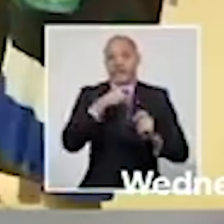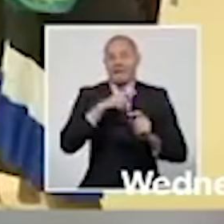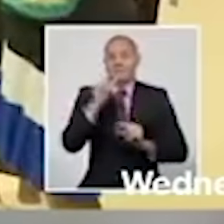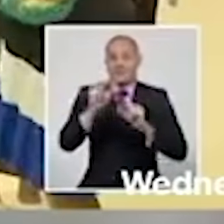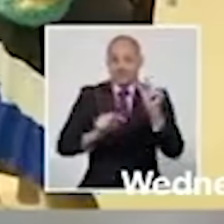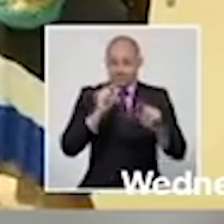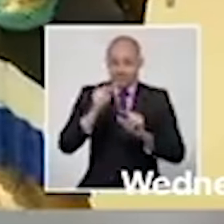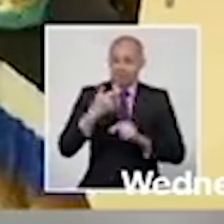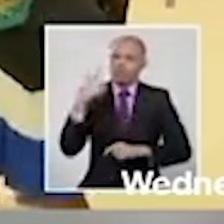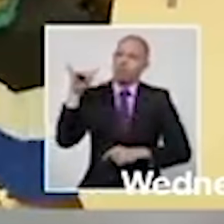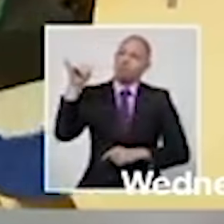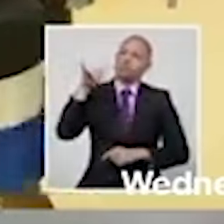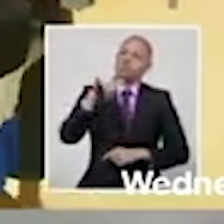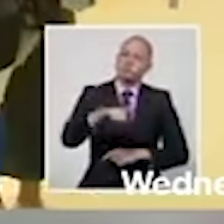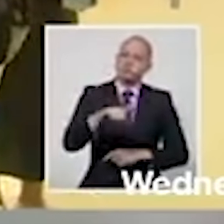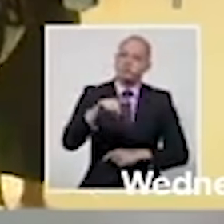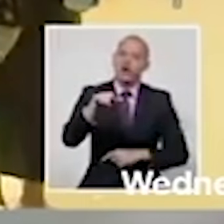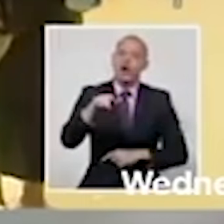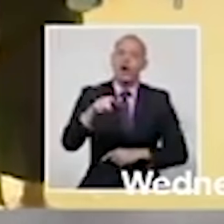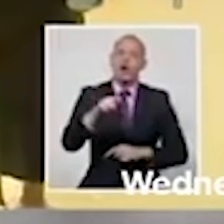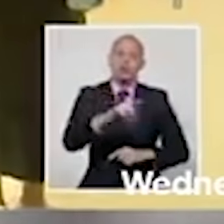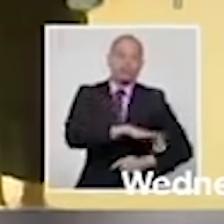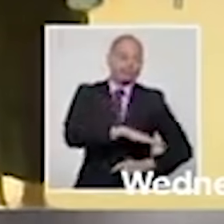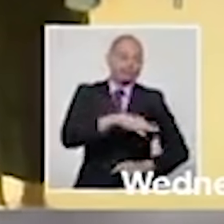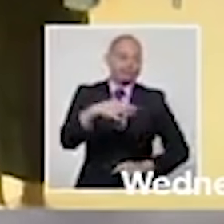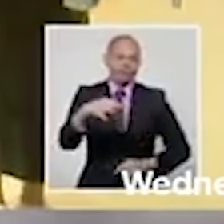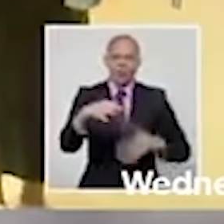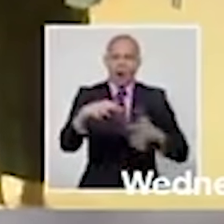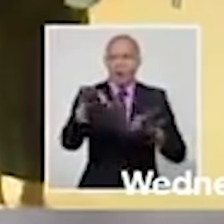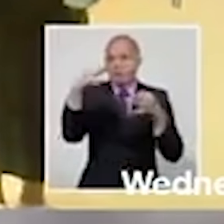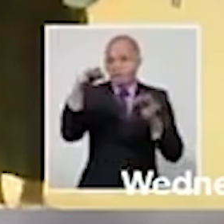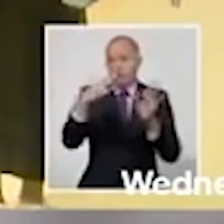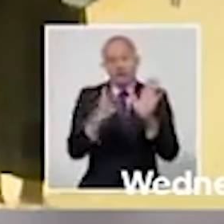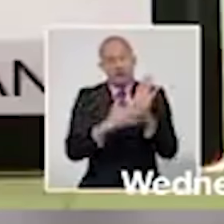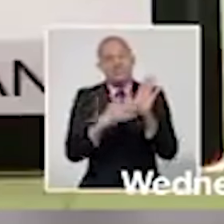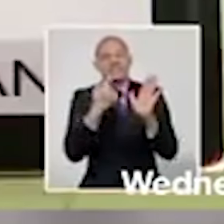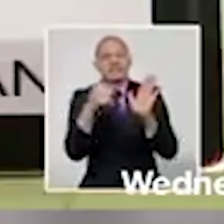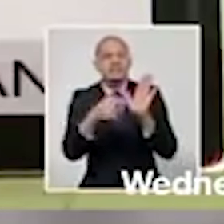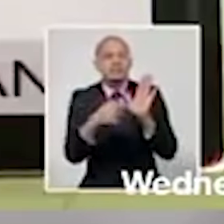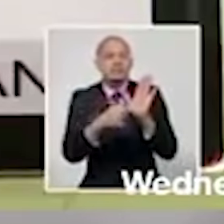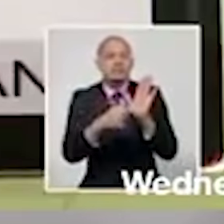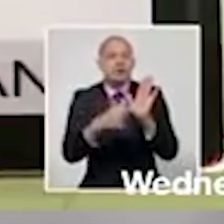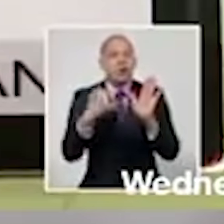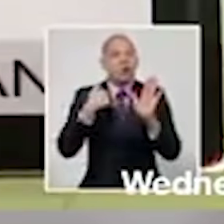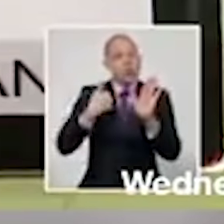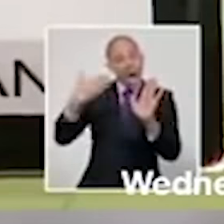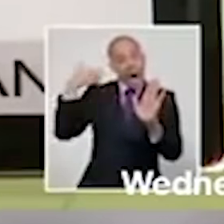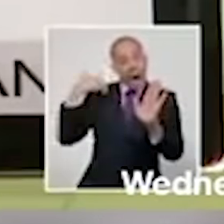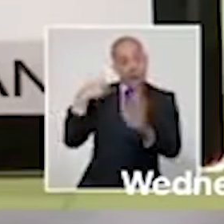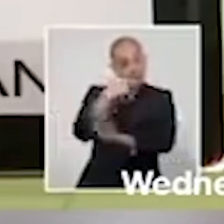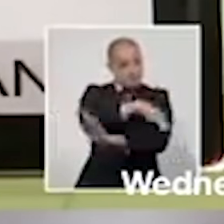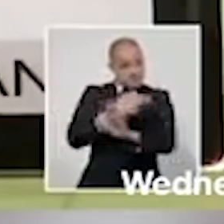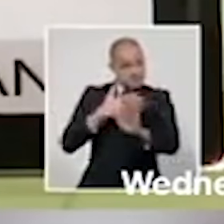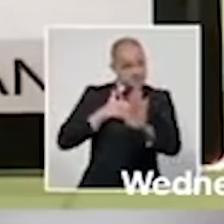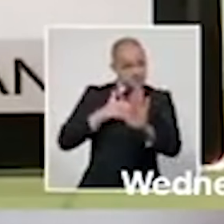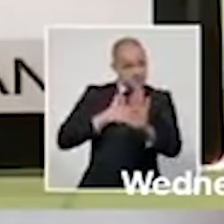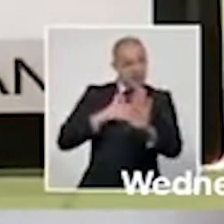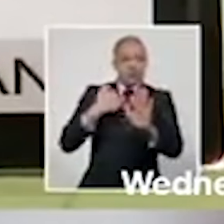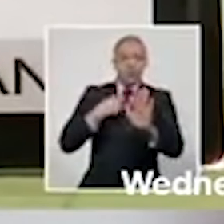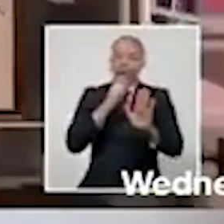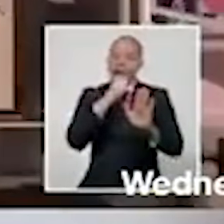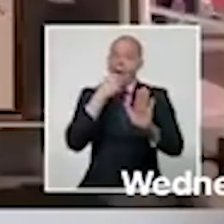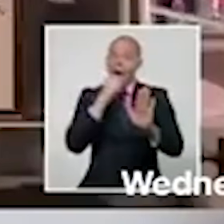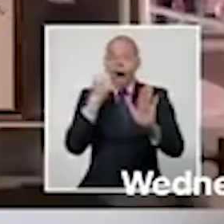los lunes a La Habana. Los vuelos charter que gestiona la agencia Habana Tour dan buenas señales que